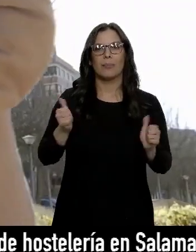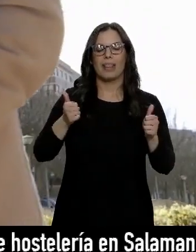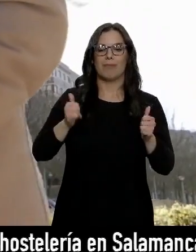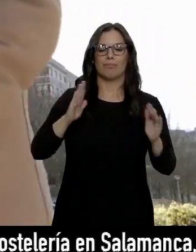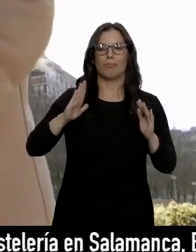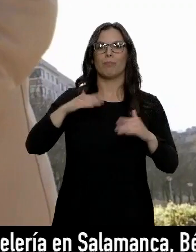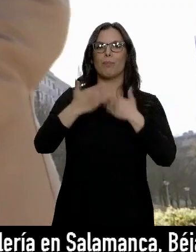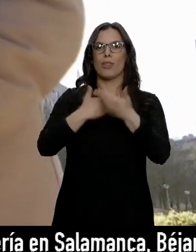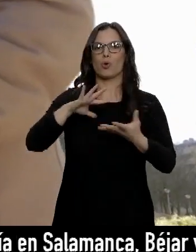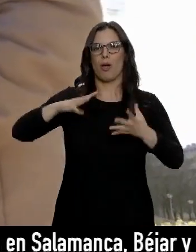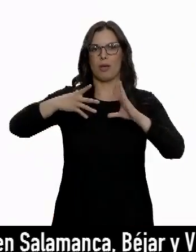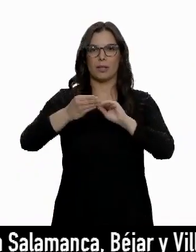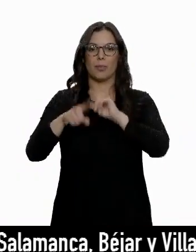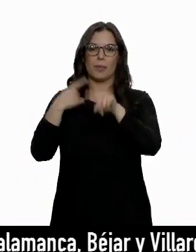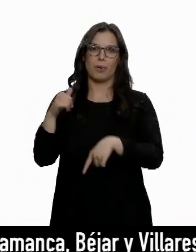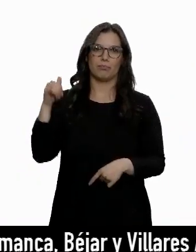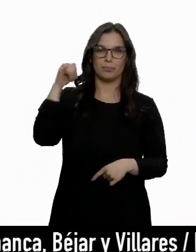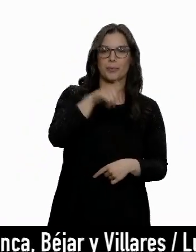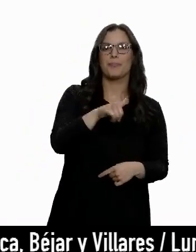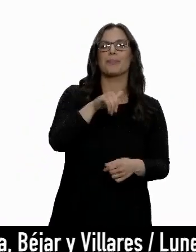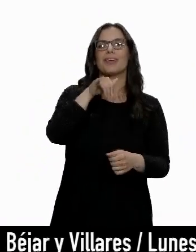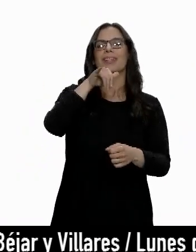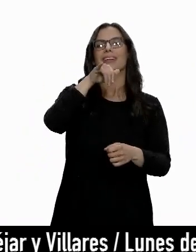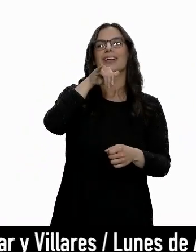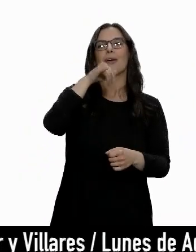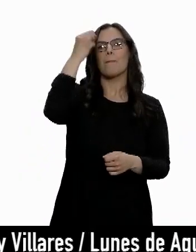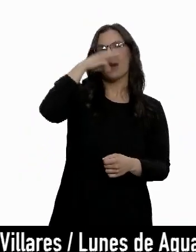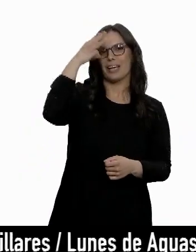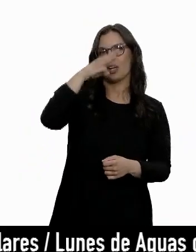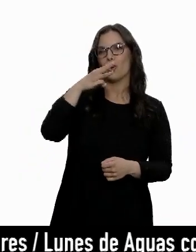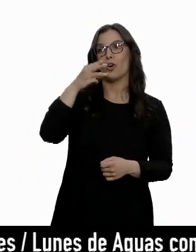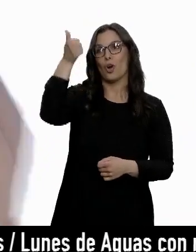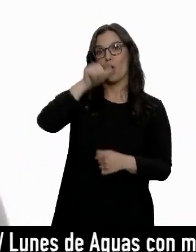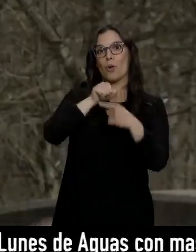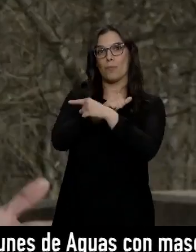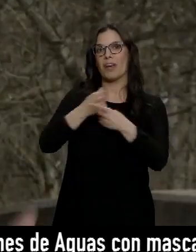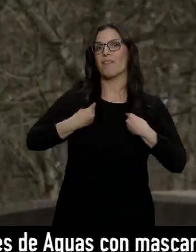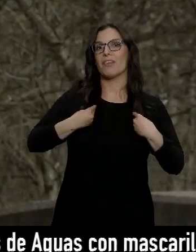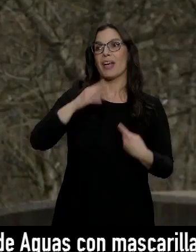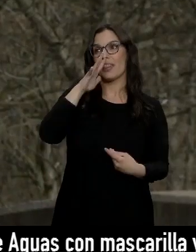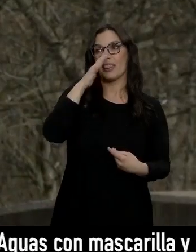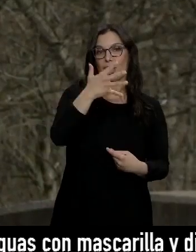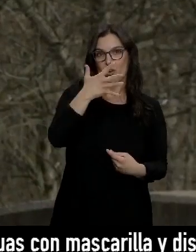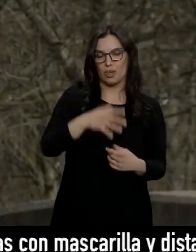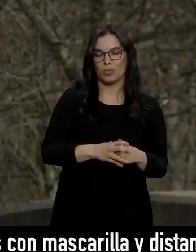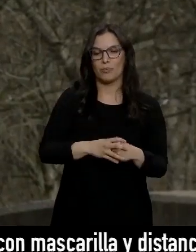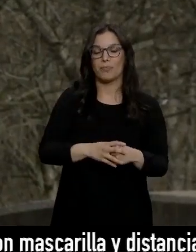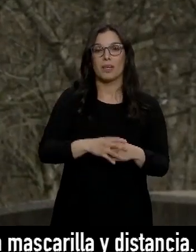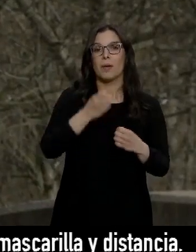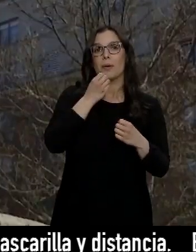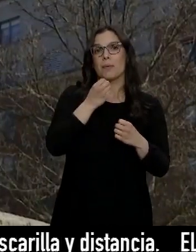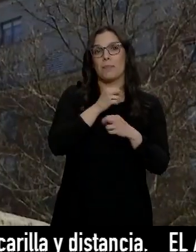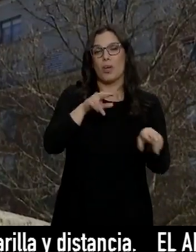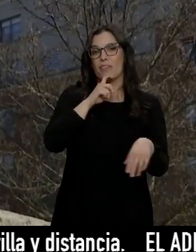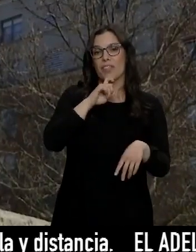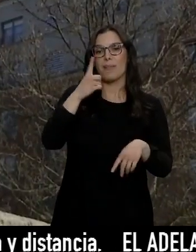adaptación. Aterrizamos en México, donde Gerardo vivió 5 años. Lo más difícil, por supuesto, es dejar a tu familia, a tus